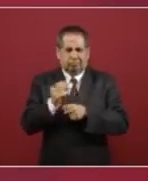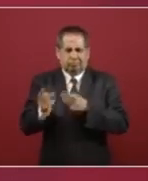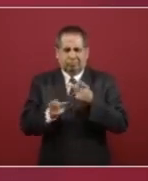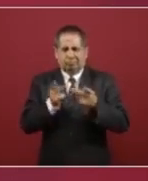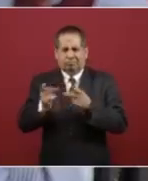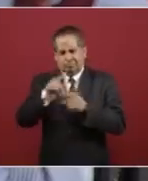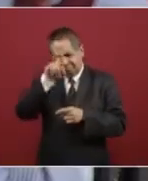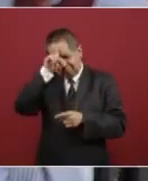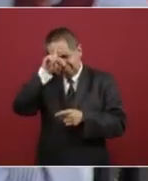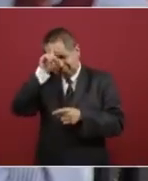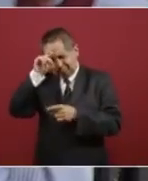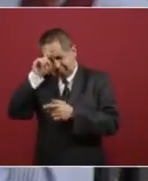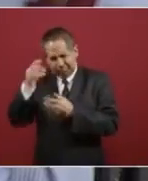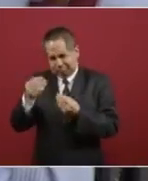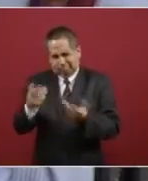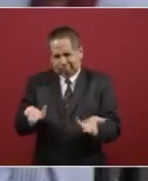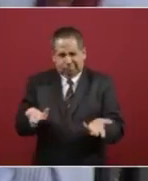respuestas?